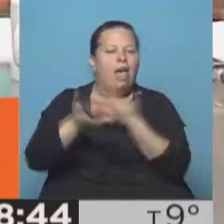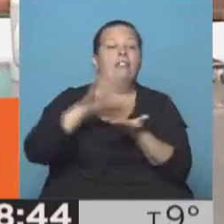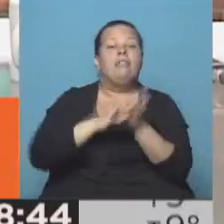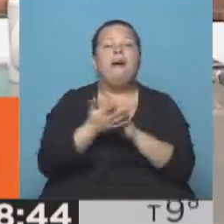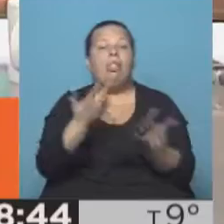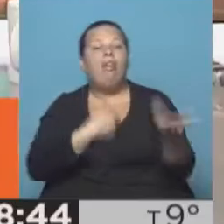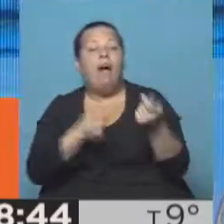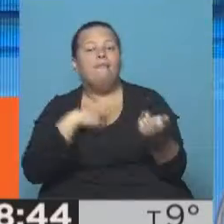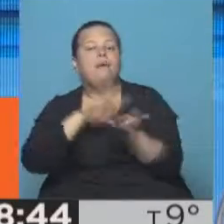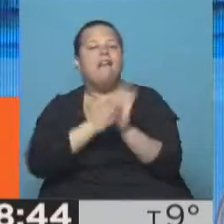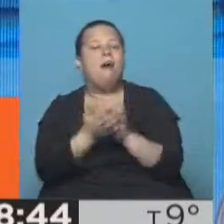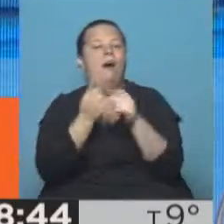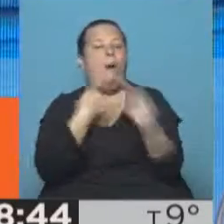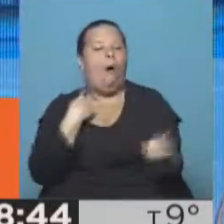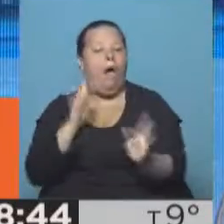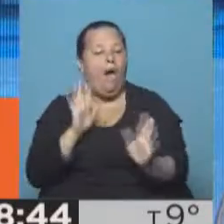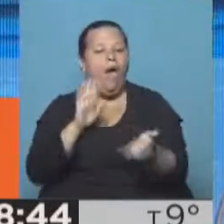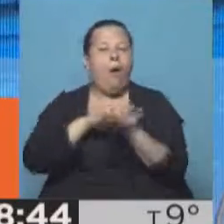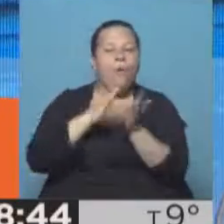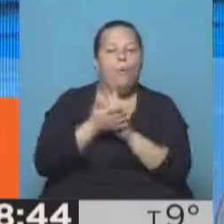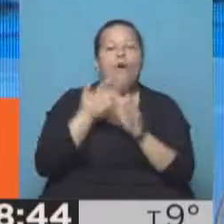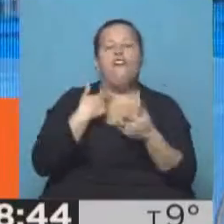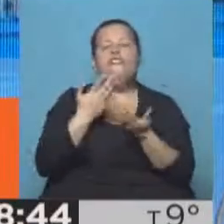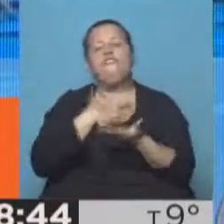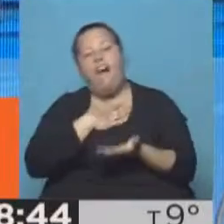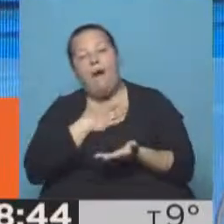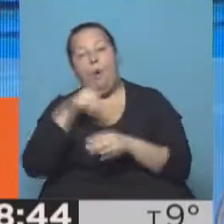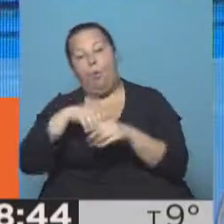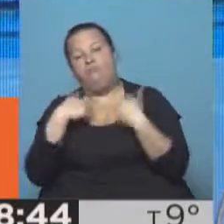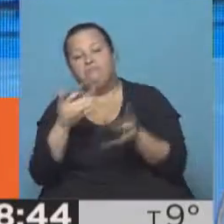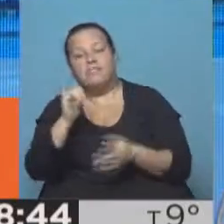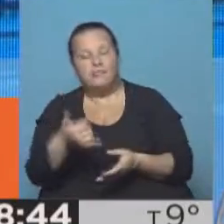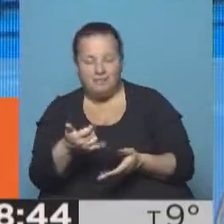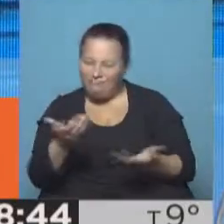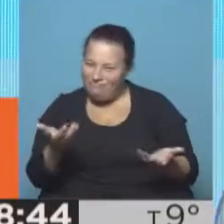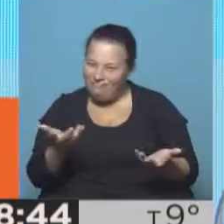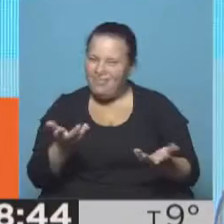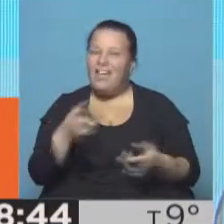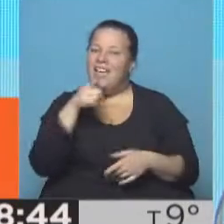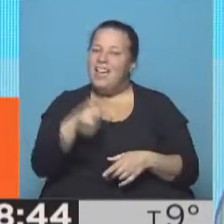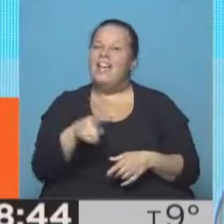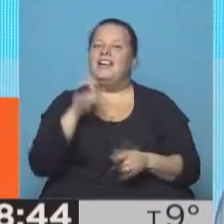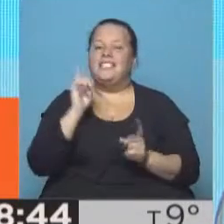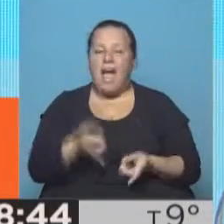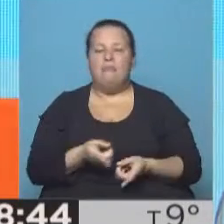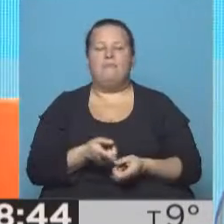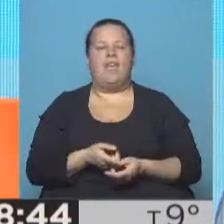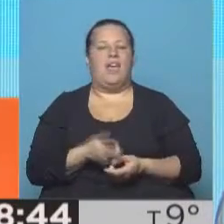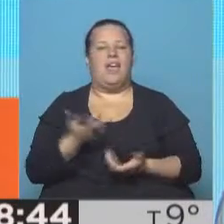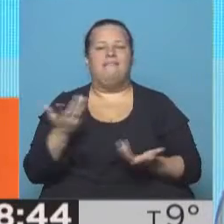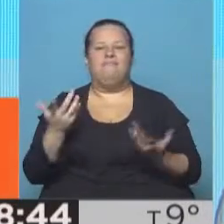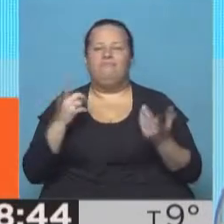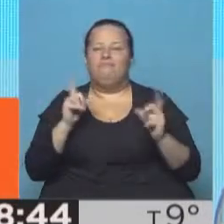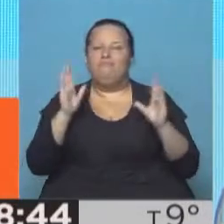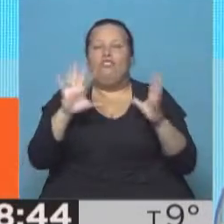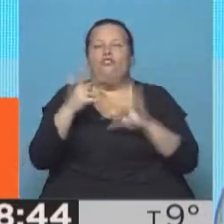qué te doy? Claro. Ese cambio de votos por favores, ¿no? Y después el estar en tan baja